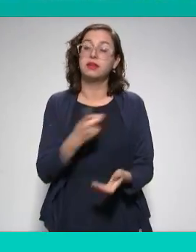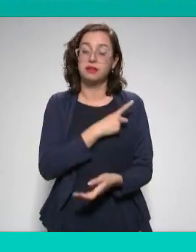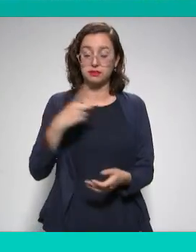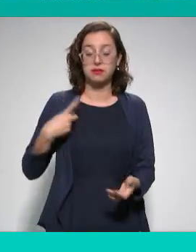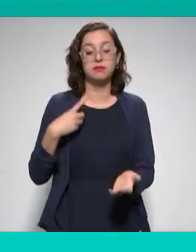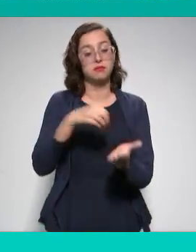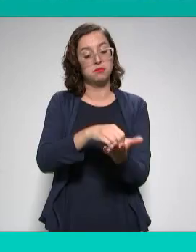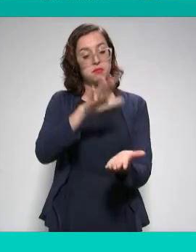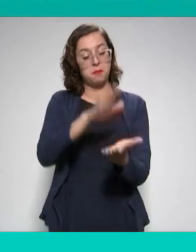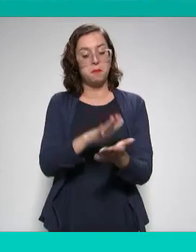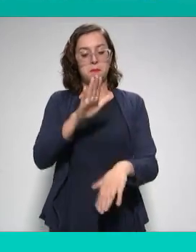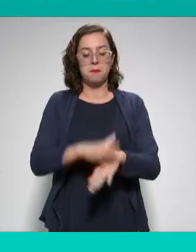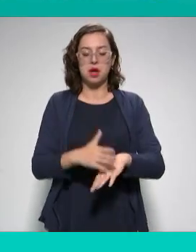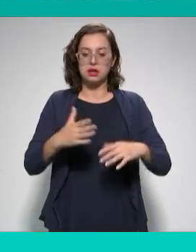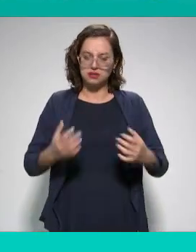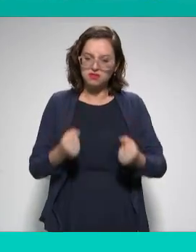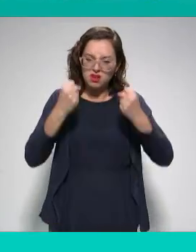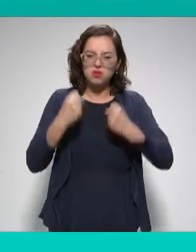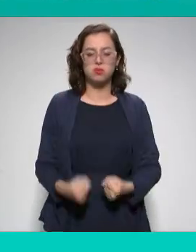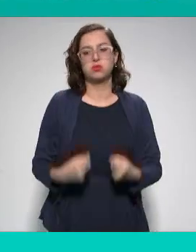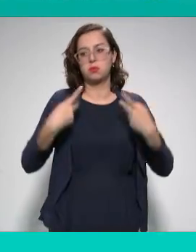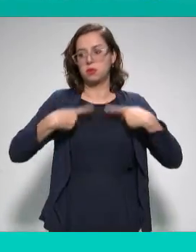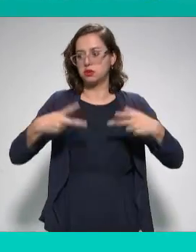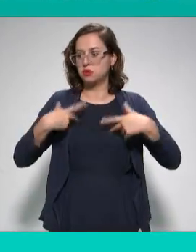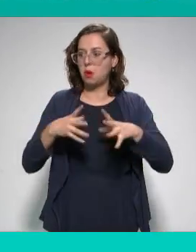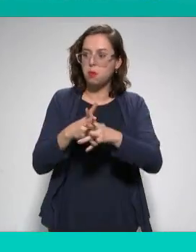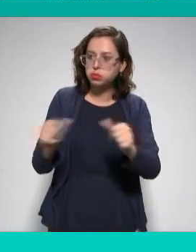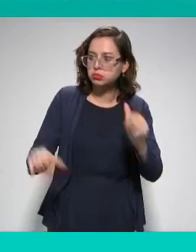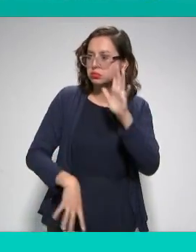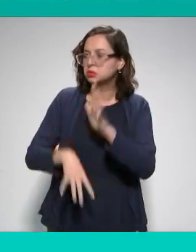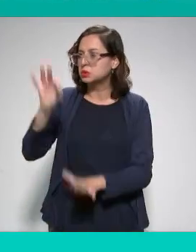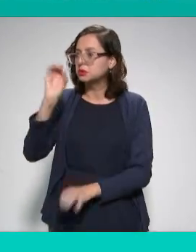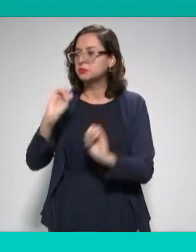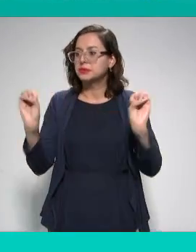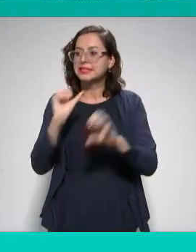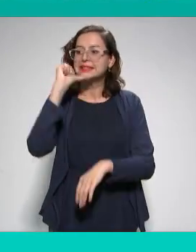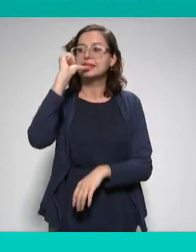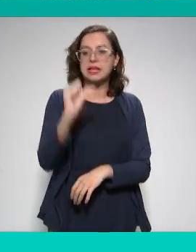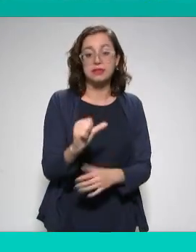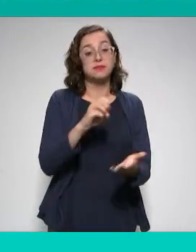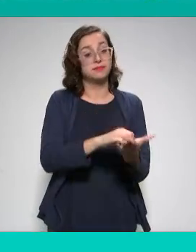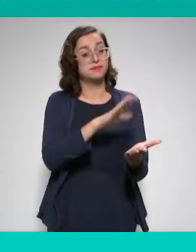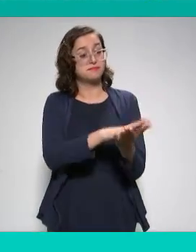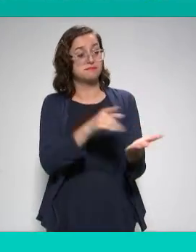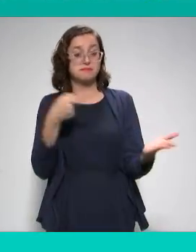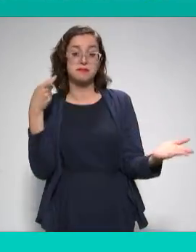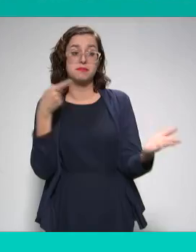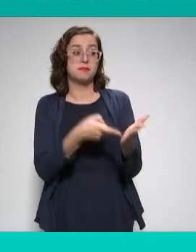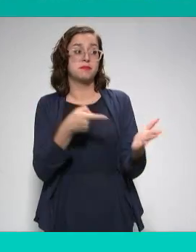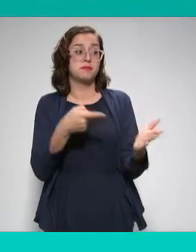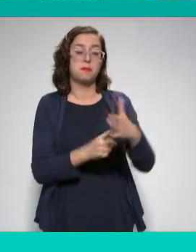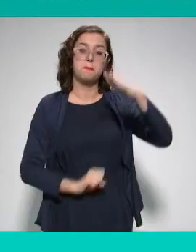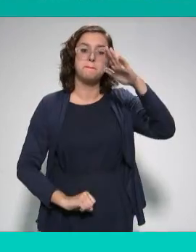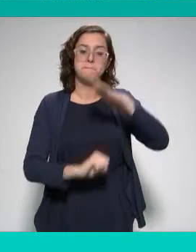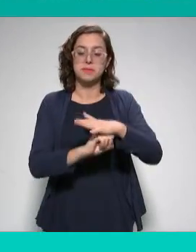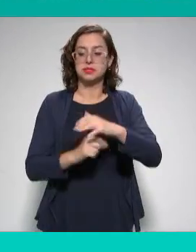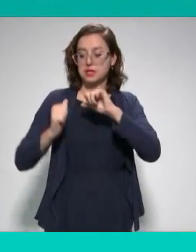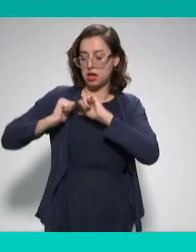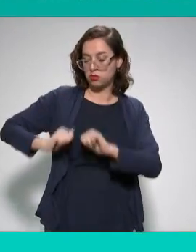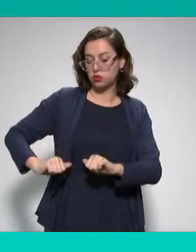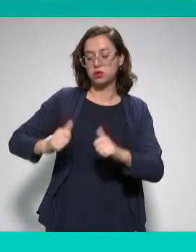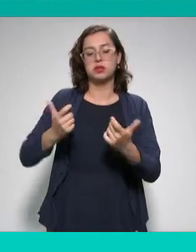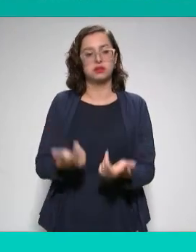confiable sobre personas desaparecidas y no localizadas pues sin duda será la base para que nuestras autoridades